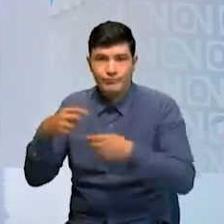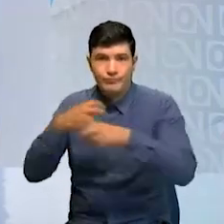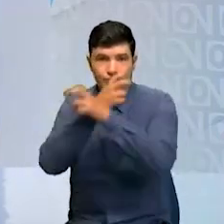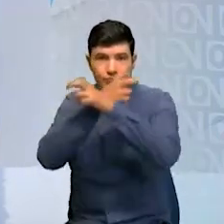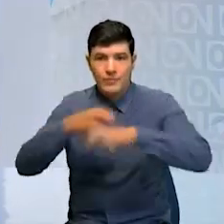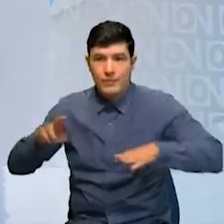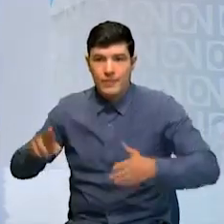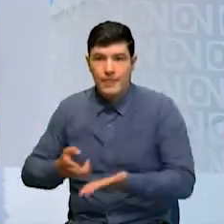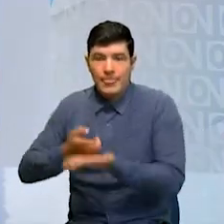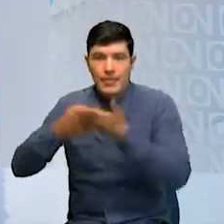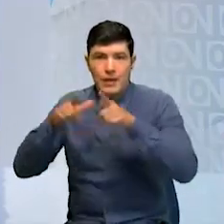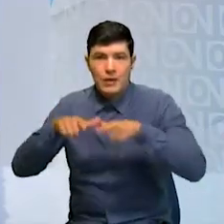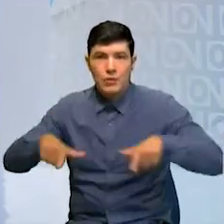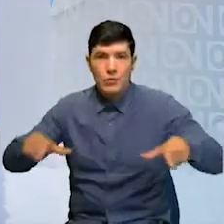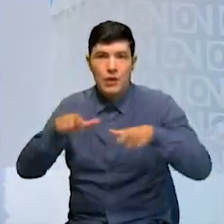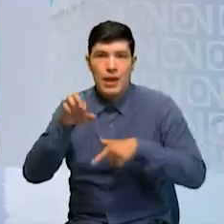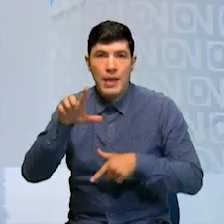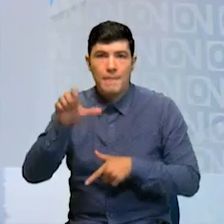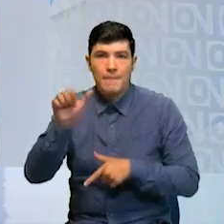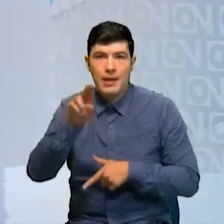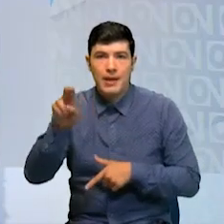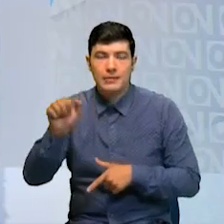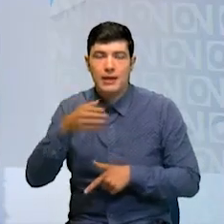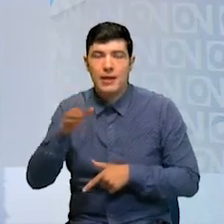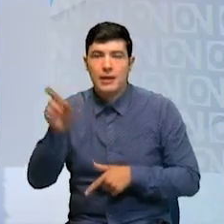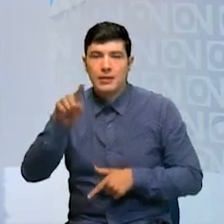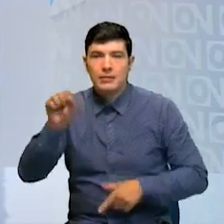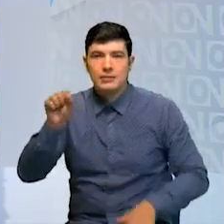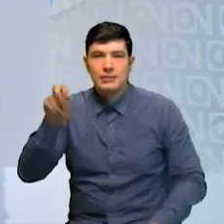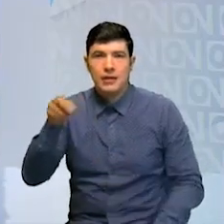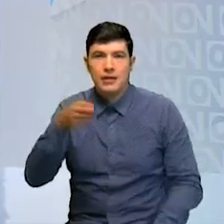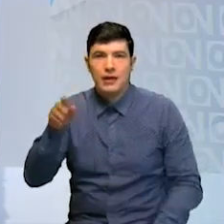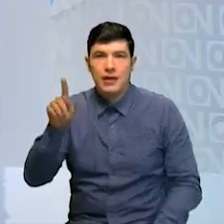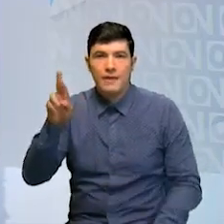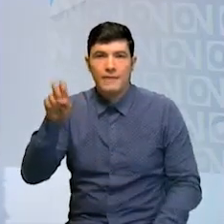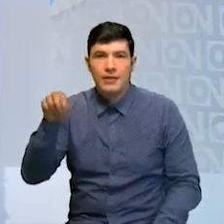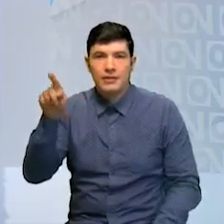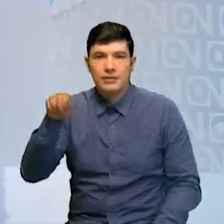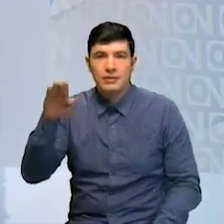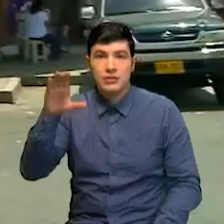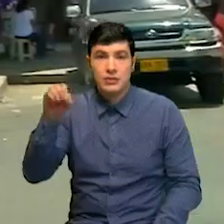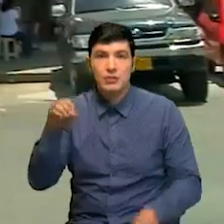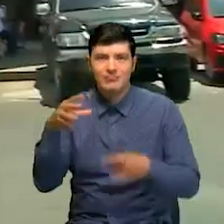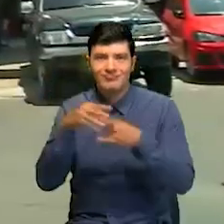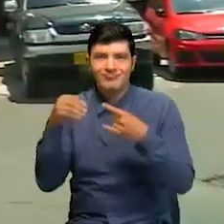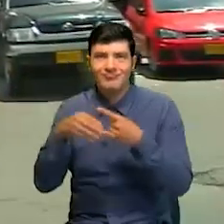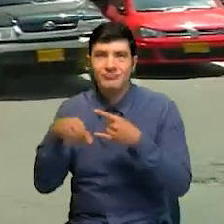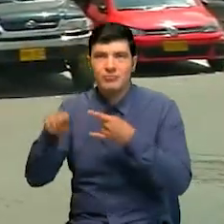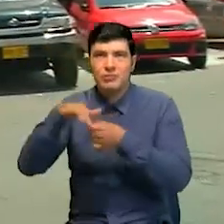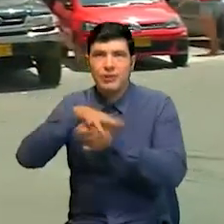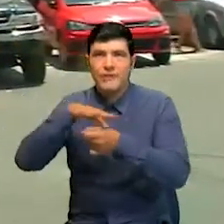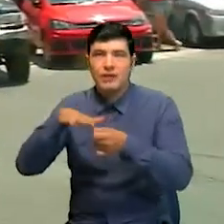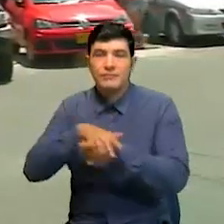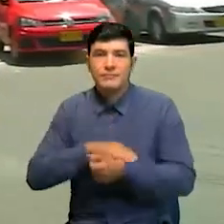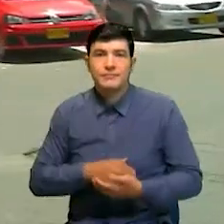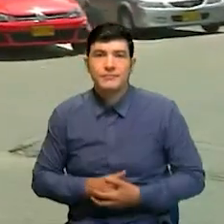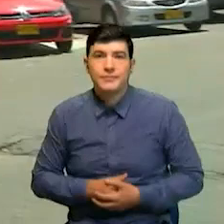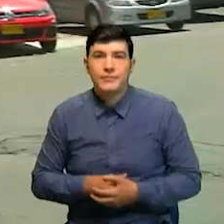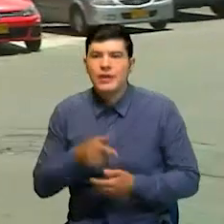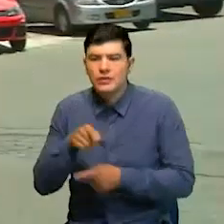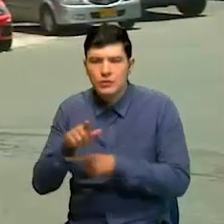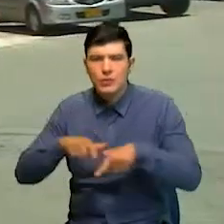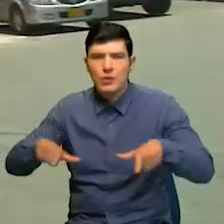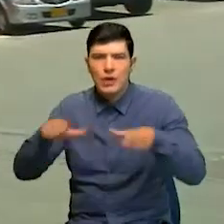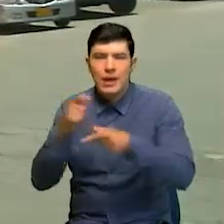así lo ordenó el juzgado 11 de la capital santandereana a través de una acción popular una acción popular